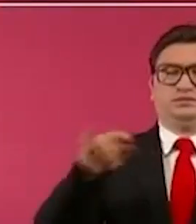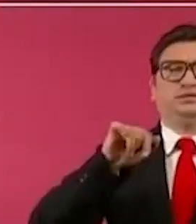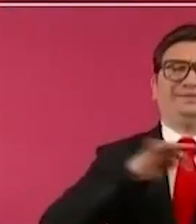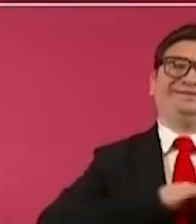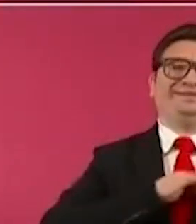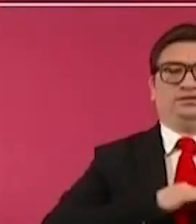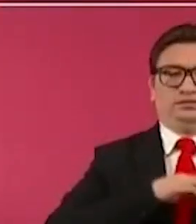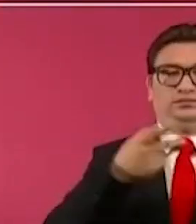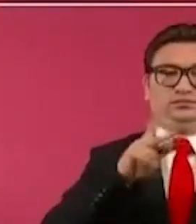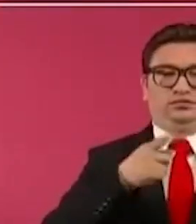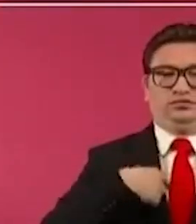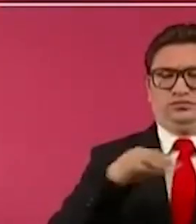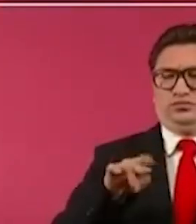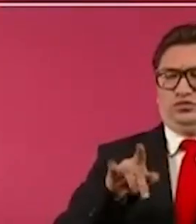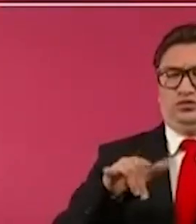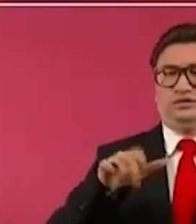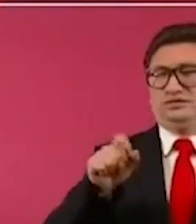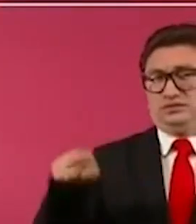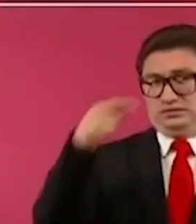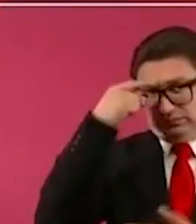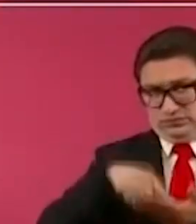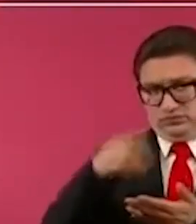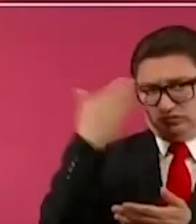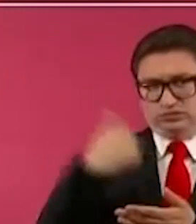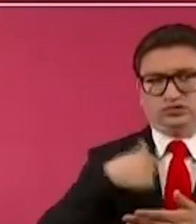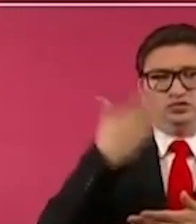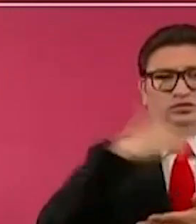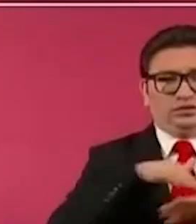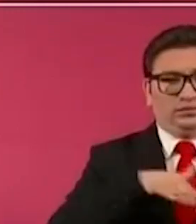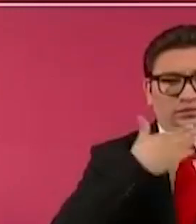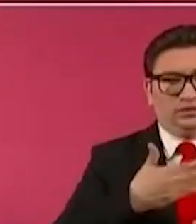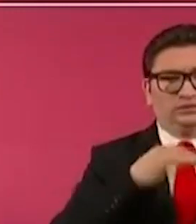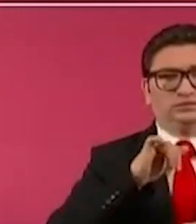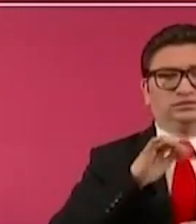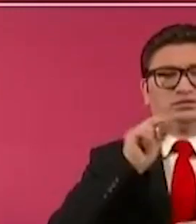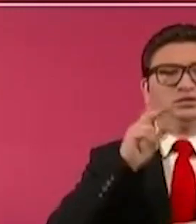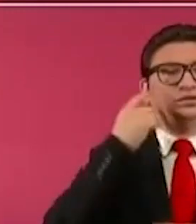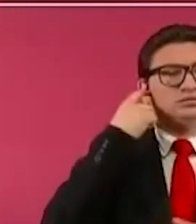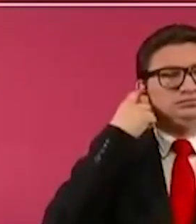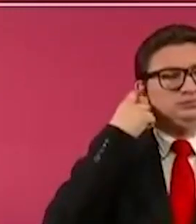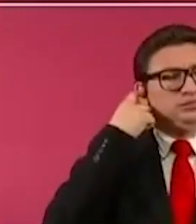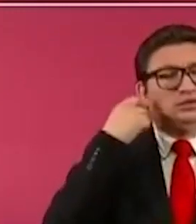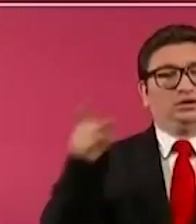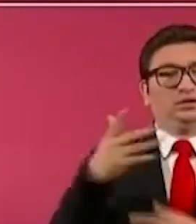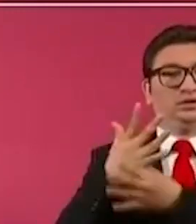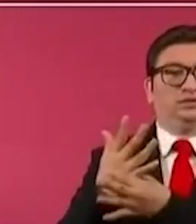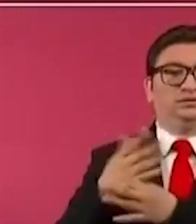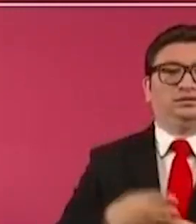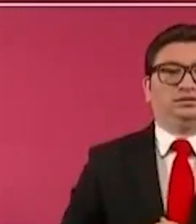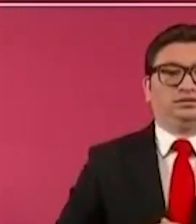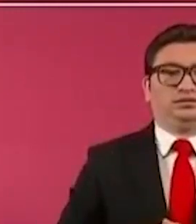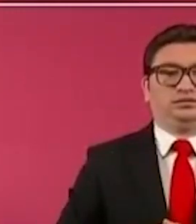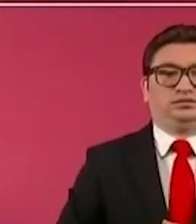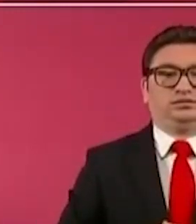El presidente Andrés Manuel López Obrador informó que la moneda nacional podría sufrir una depreciación del 20% frente al dólar debido al